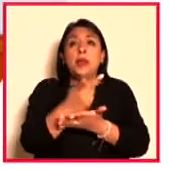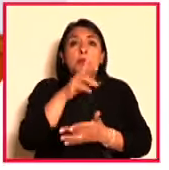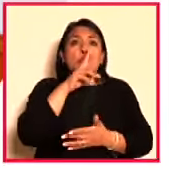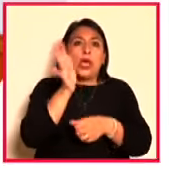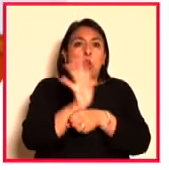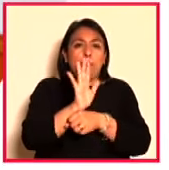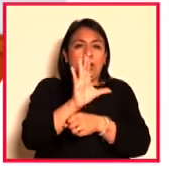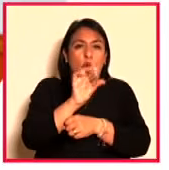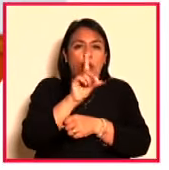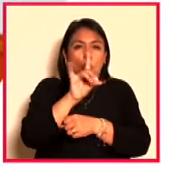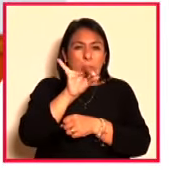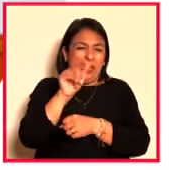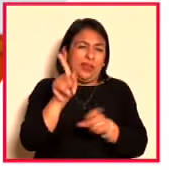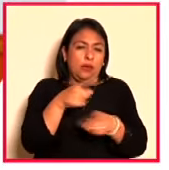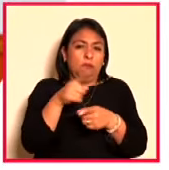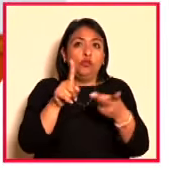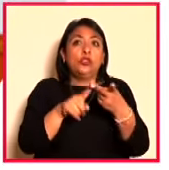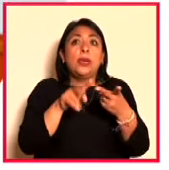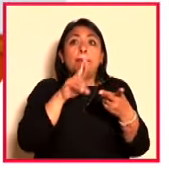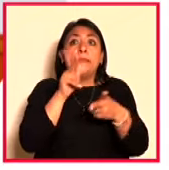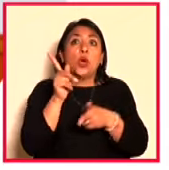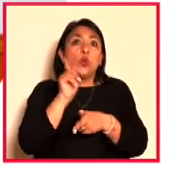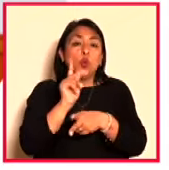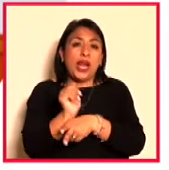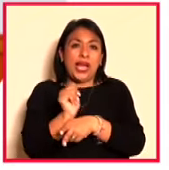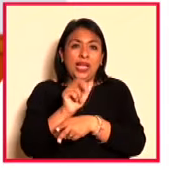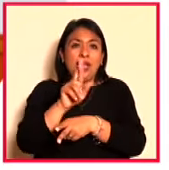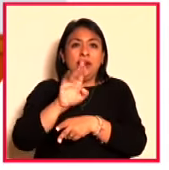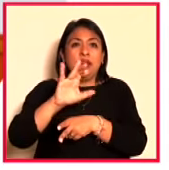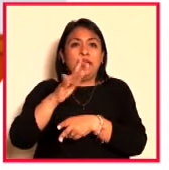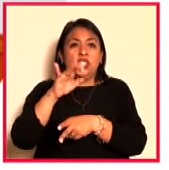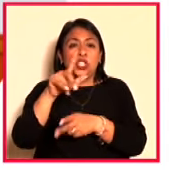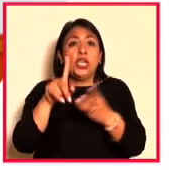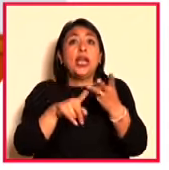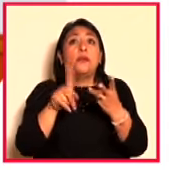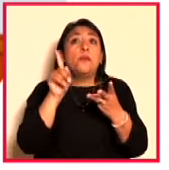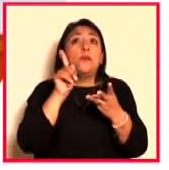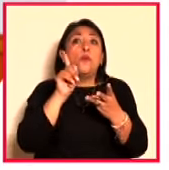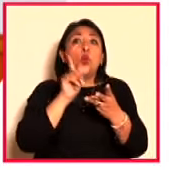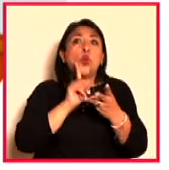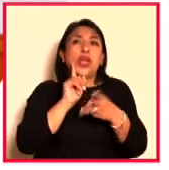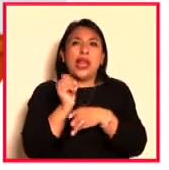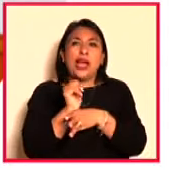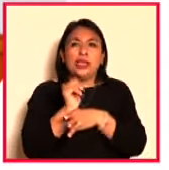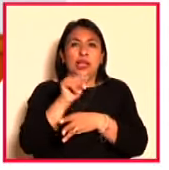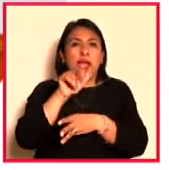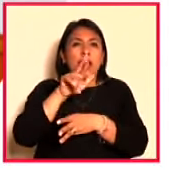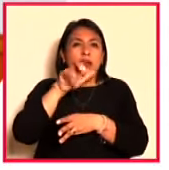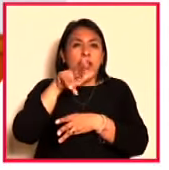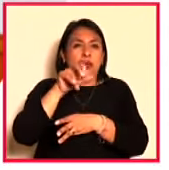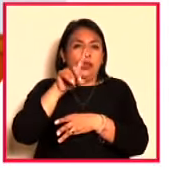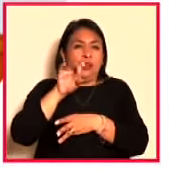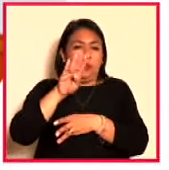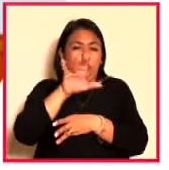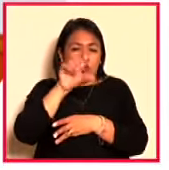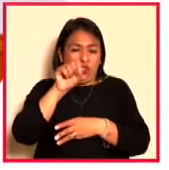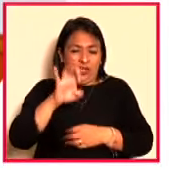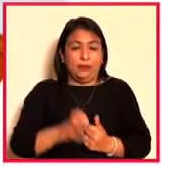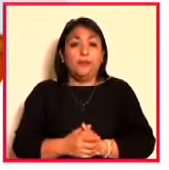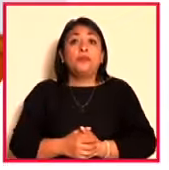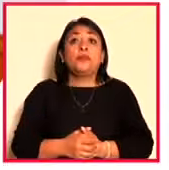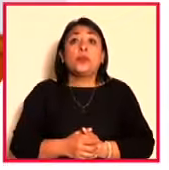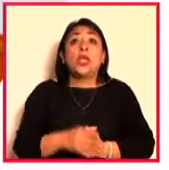o Musical, el de Mejor Actriz para Rachel Zegler y Mejor Actriz de Reparto para Ariana DeBose. Will